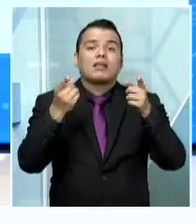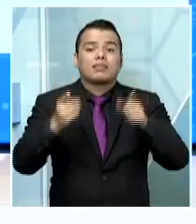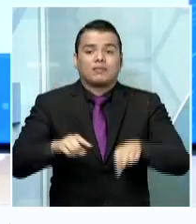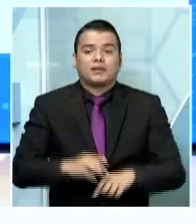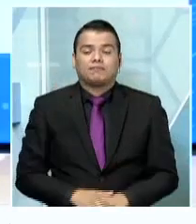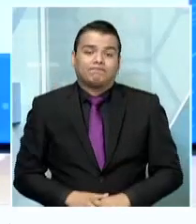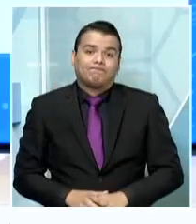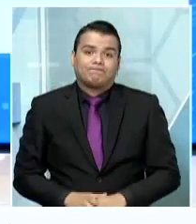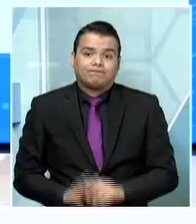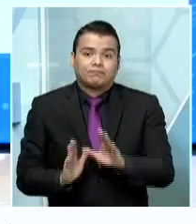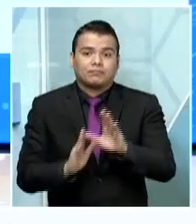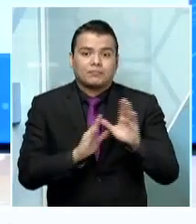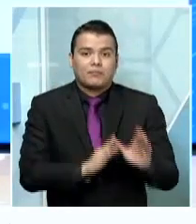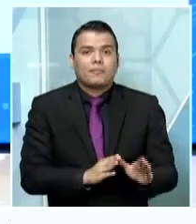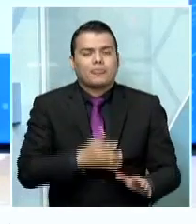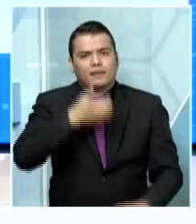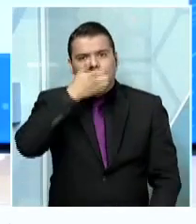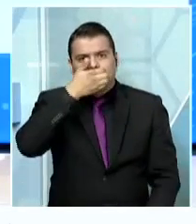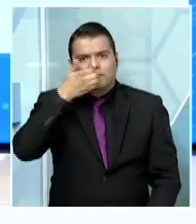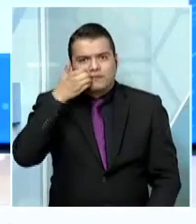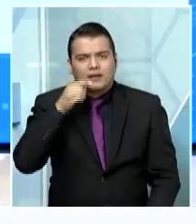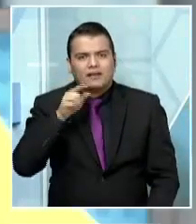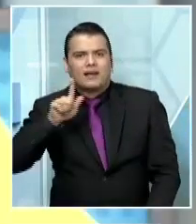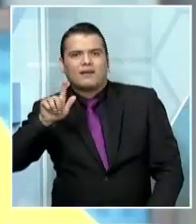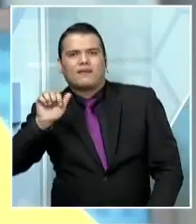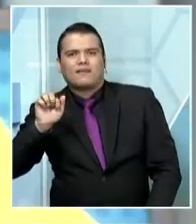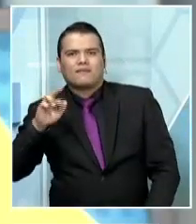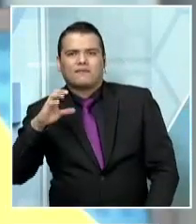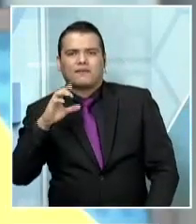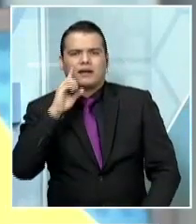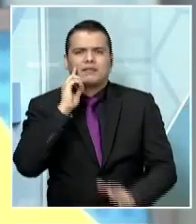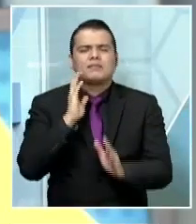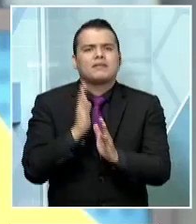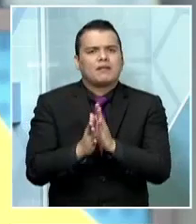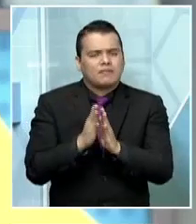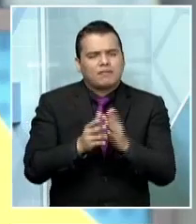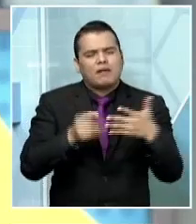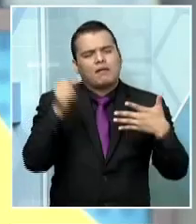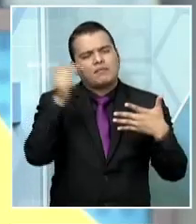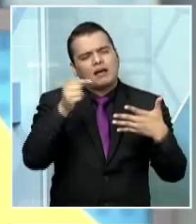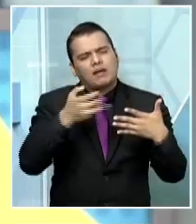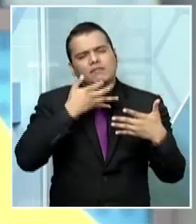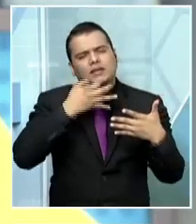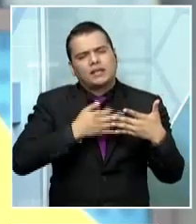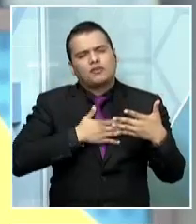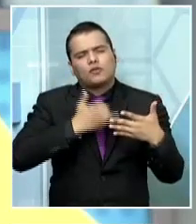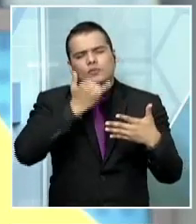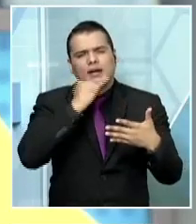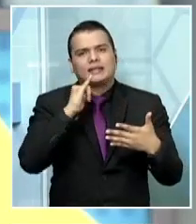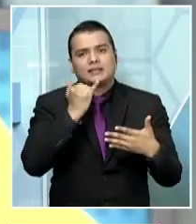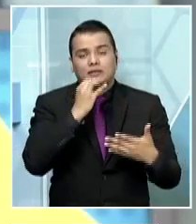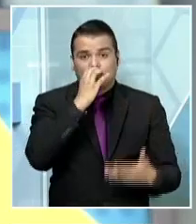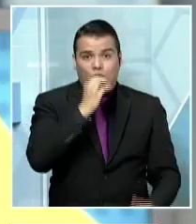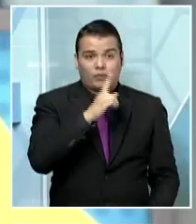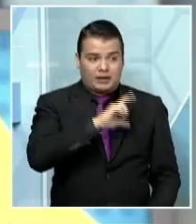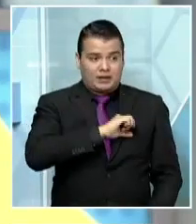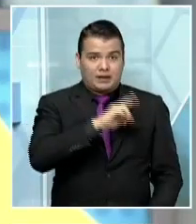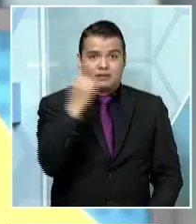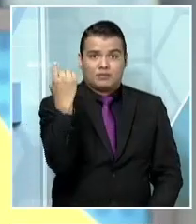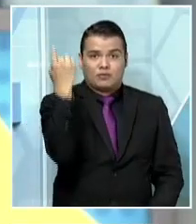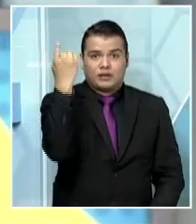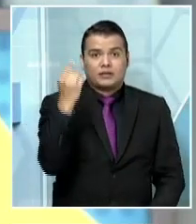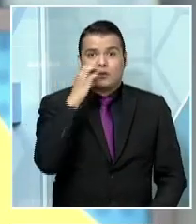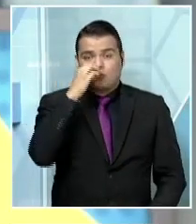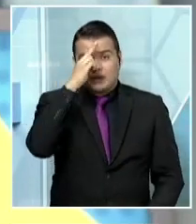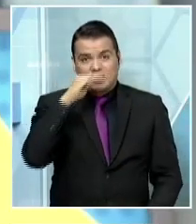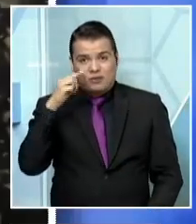las FARC están confesando y reconociendo una serie de crímenes, el hijo de un dirigente político del Valle le pide a este grupo que explique cómo y quién